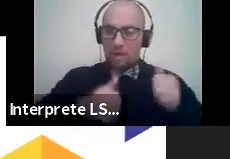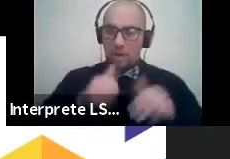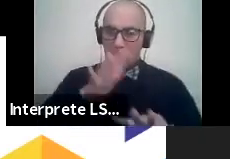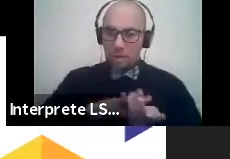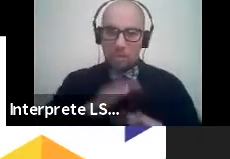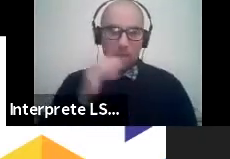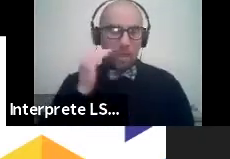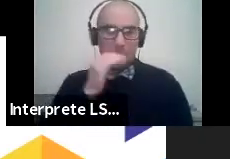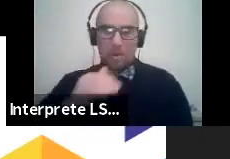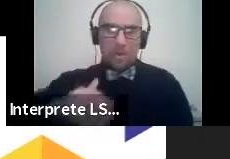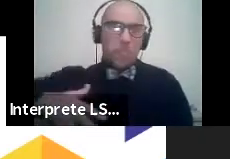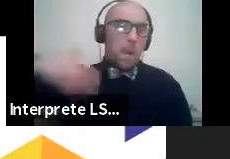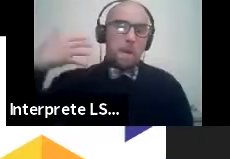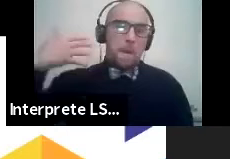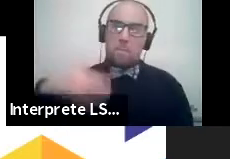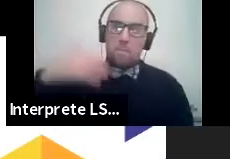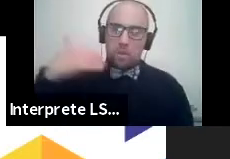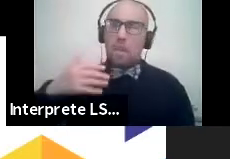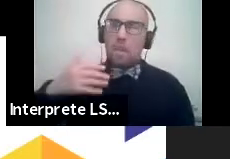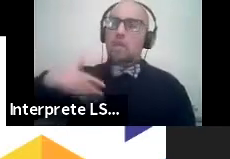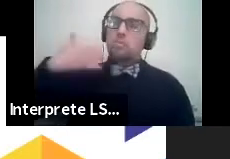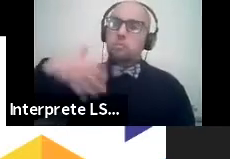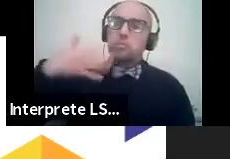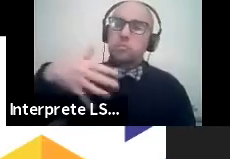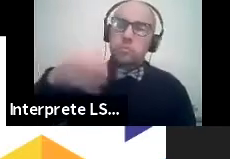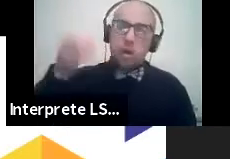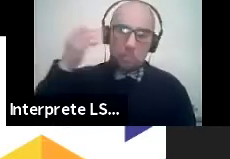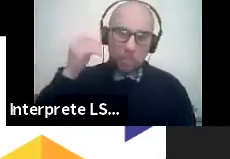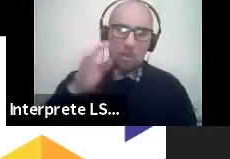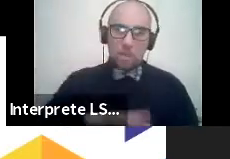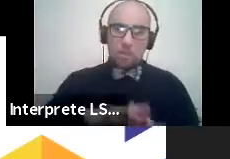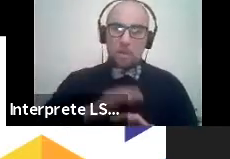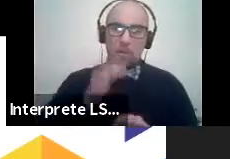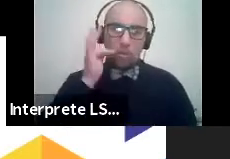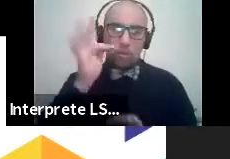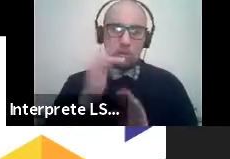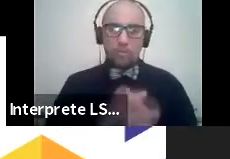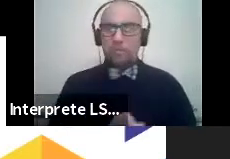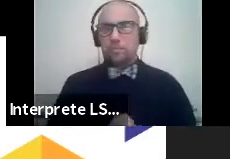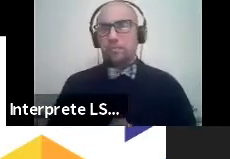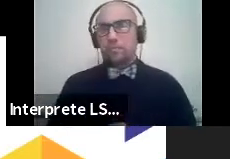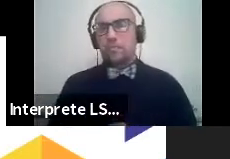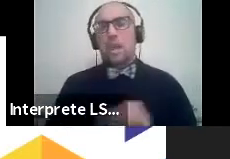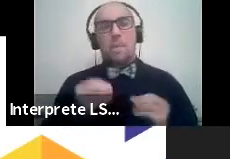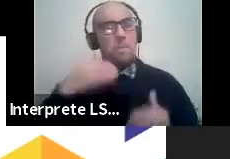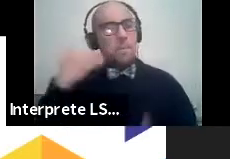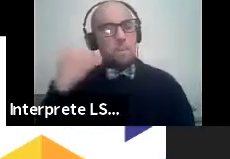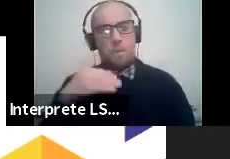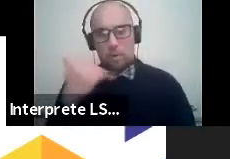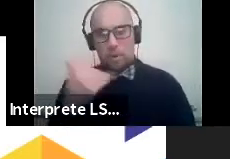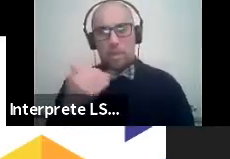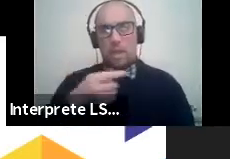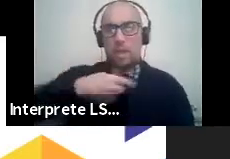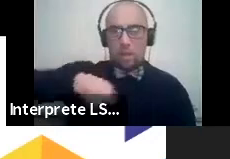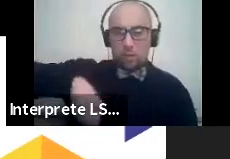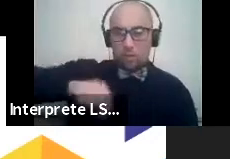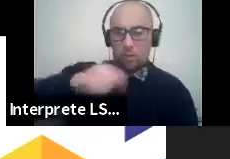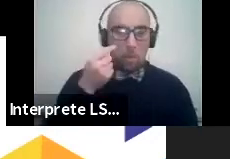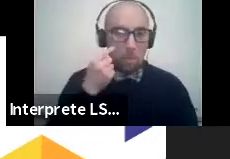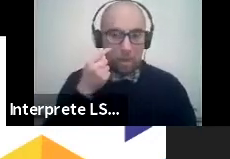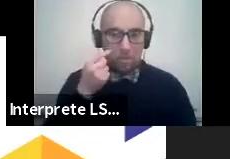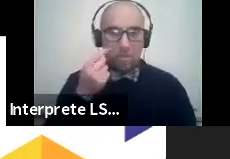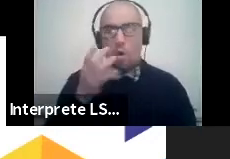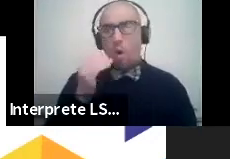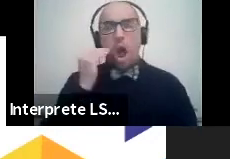son cruciales para el aprendizaje matemático posterior, ¿ya? Entonces es muy importante que nosotros nos fijemos ya desde